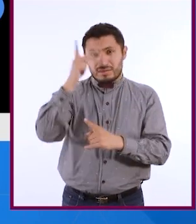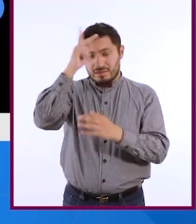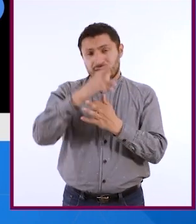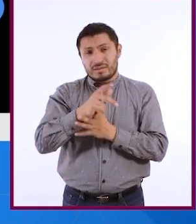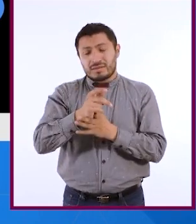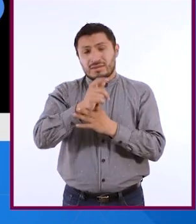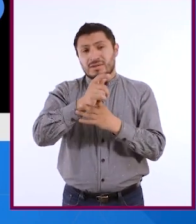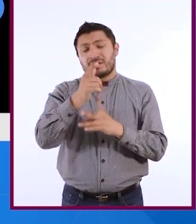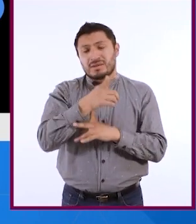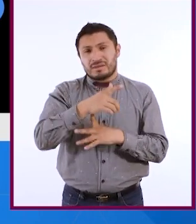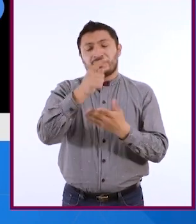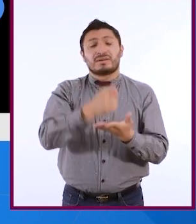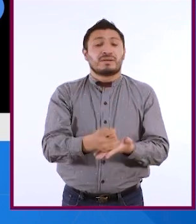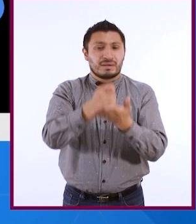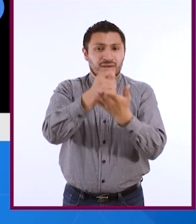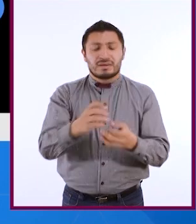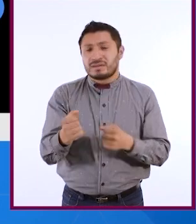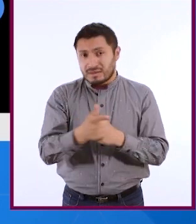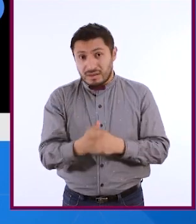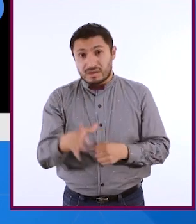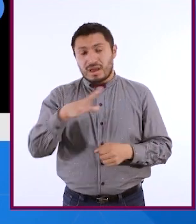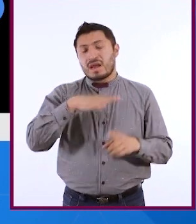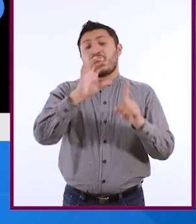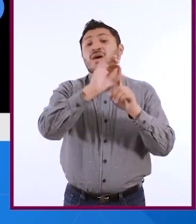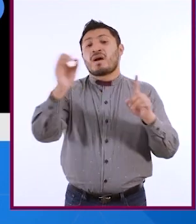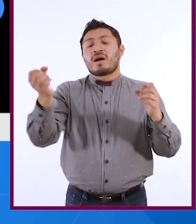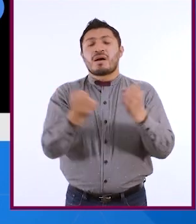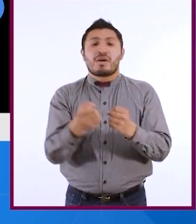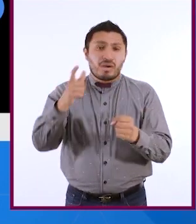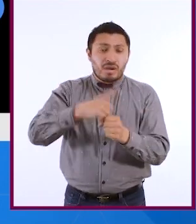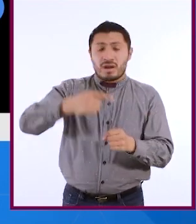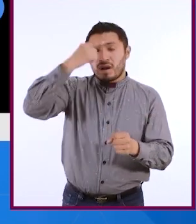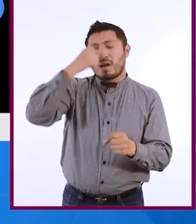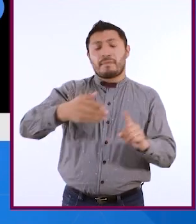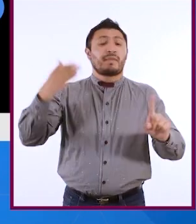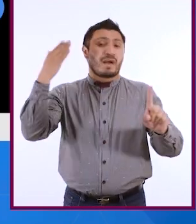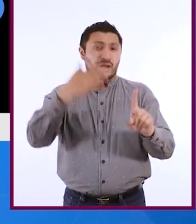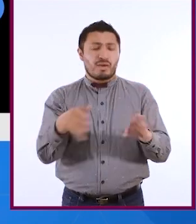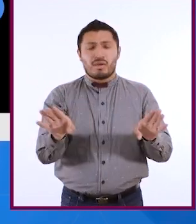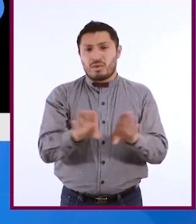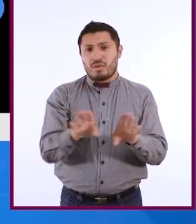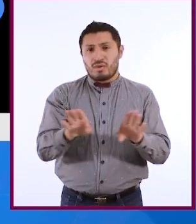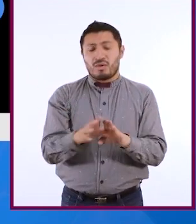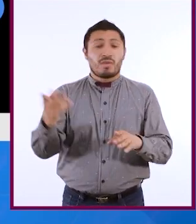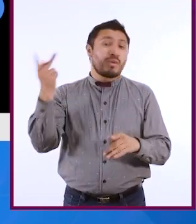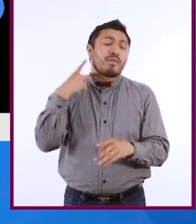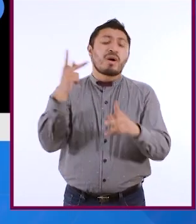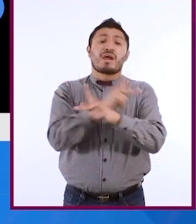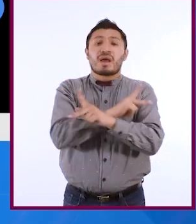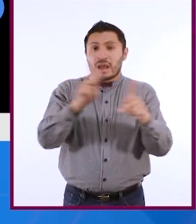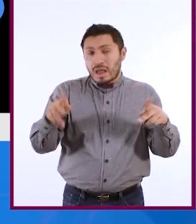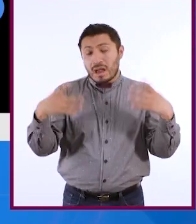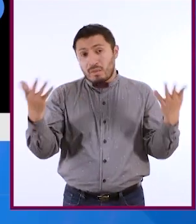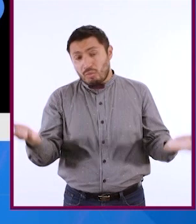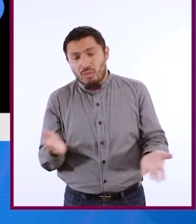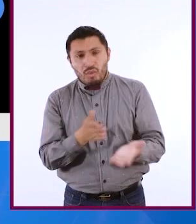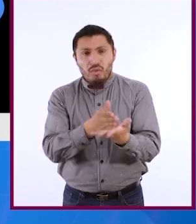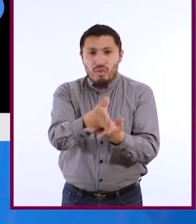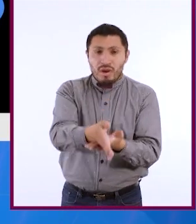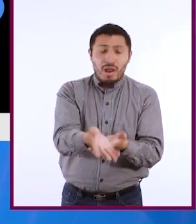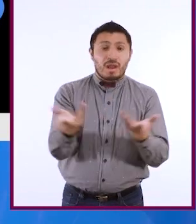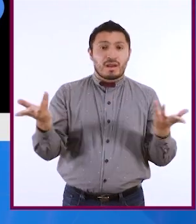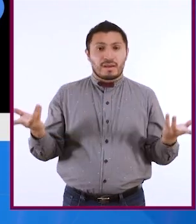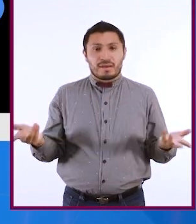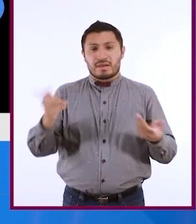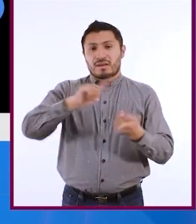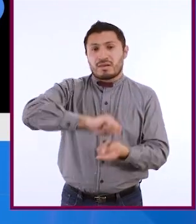o terapéutica. Después hay organizaciones sociales que se enfocan más a la cuestión de la política pública, el acceso